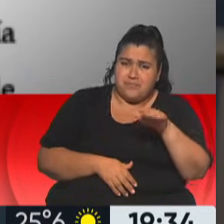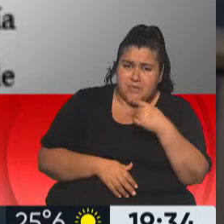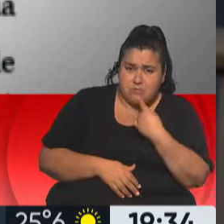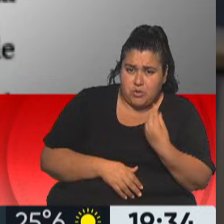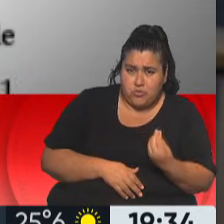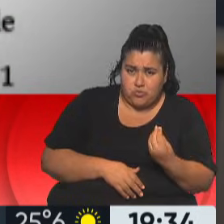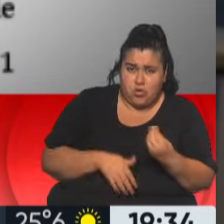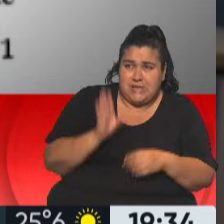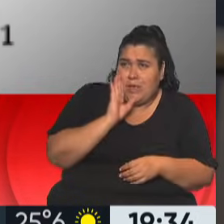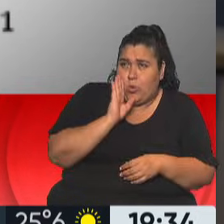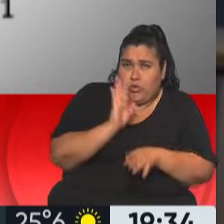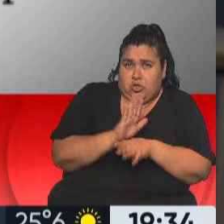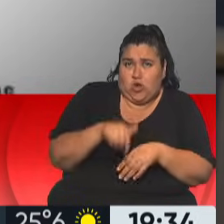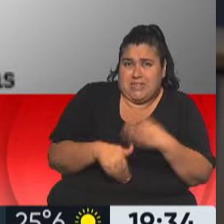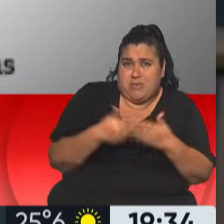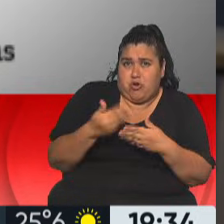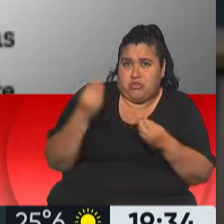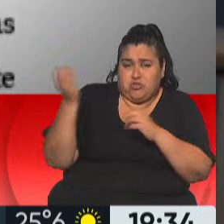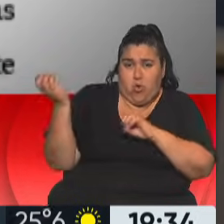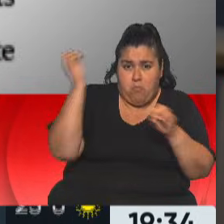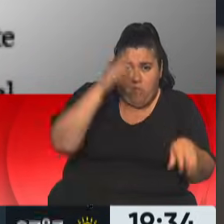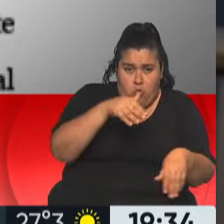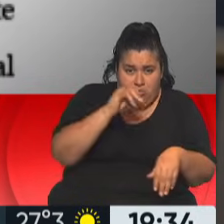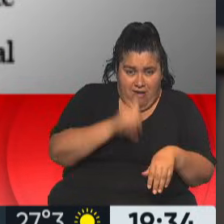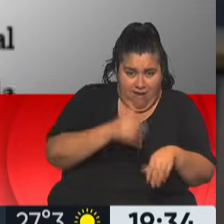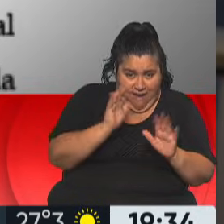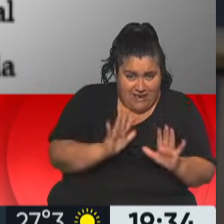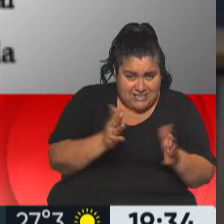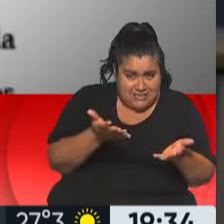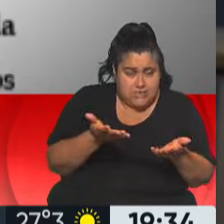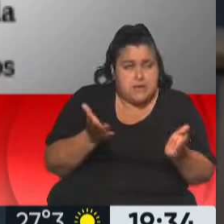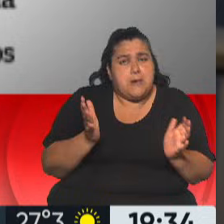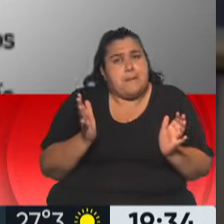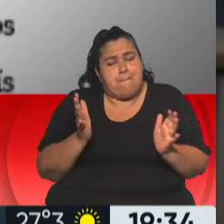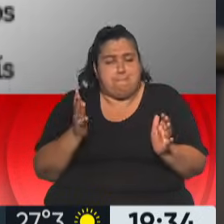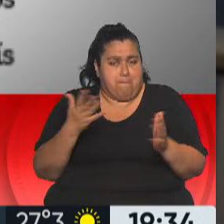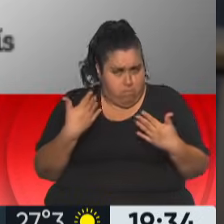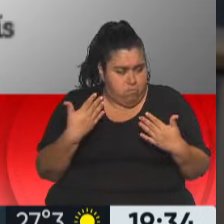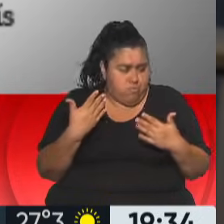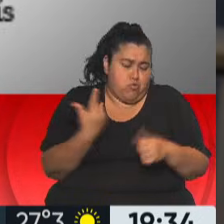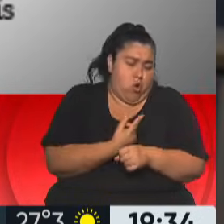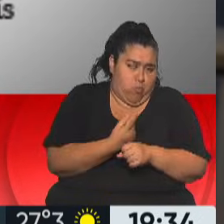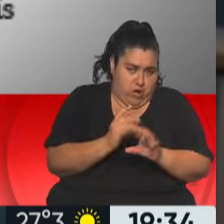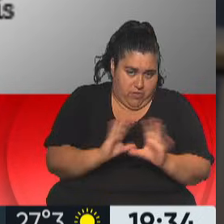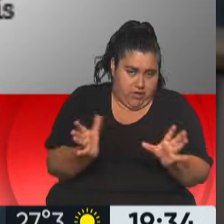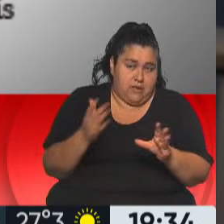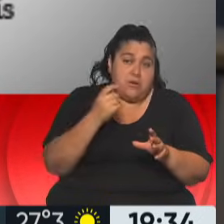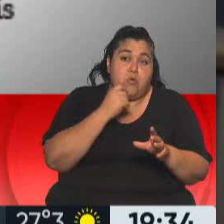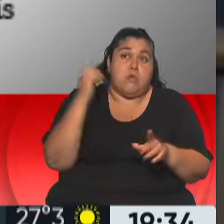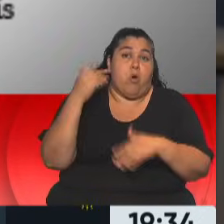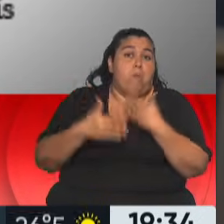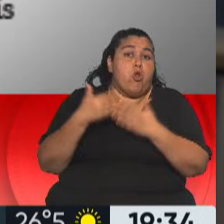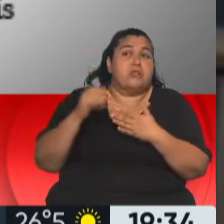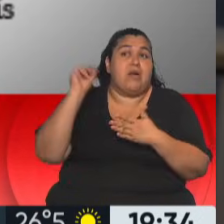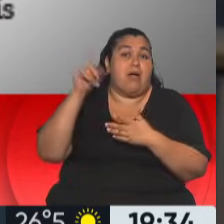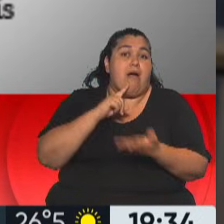una extradición. Proceso, ¿no? No lo va a hacer, por supuesto, pero lo que podría hacer es decir, bueno, una vez que termine el proceso acá, que cumpla la condena